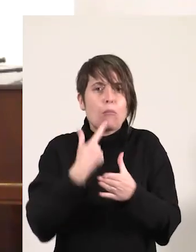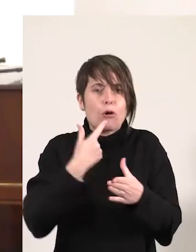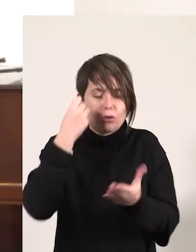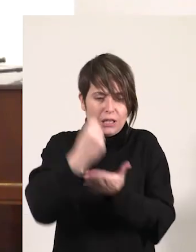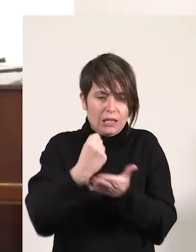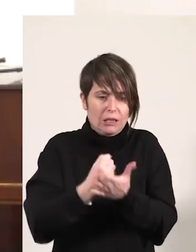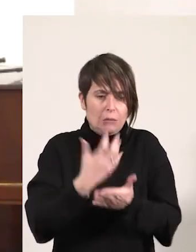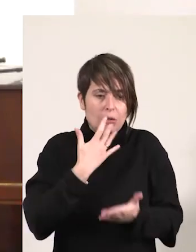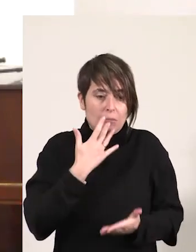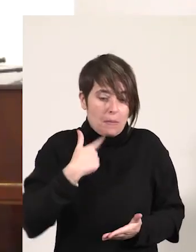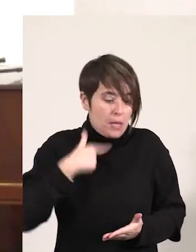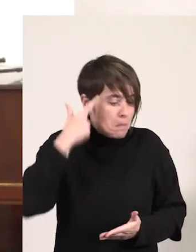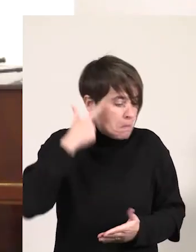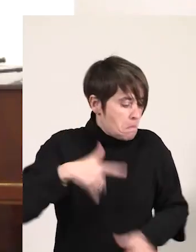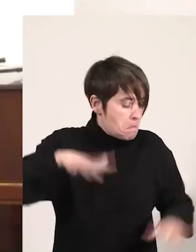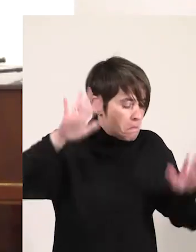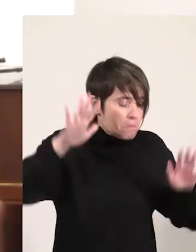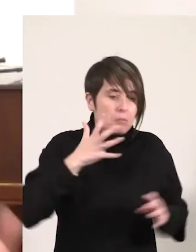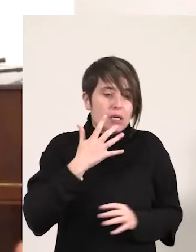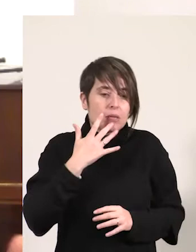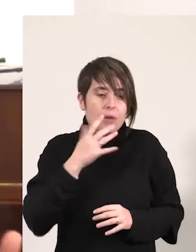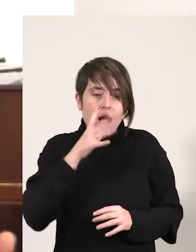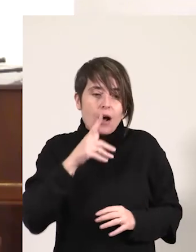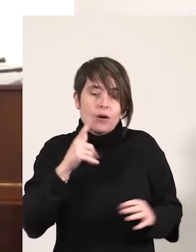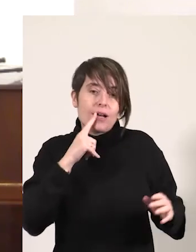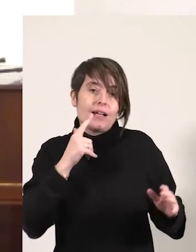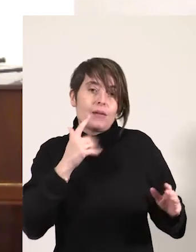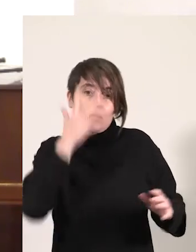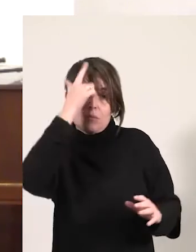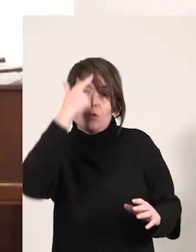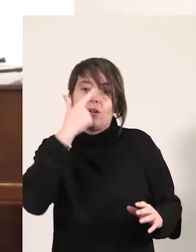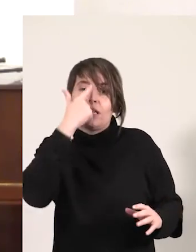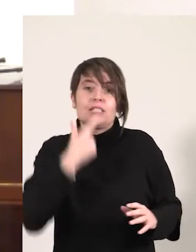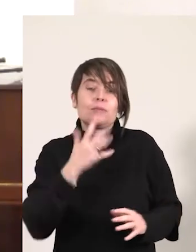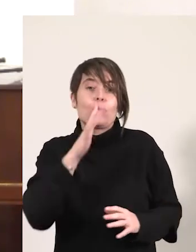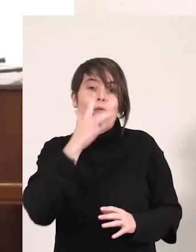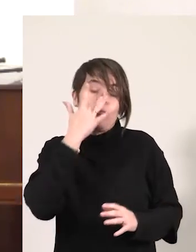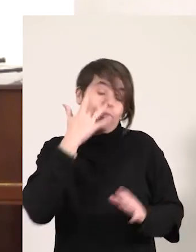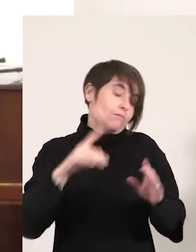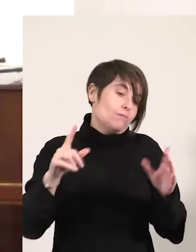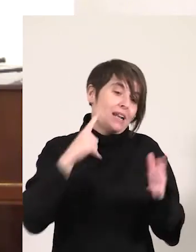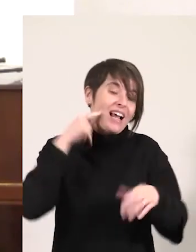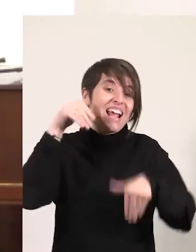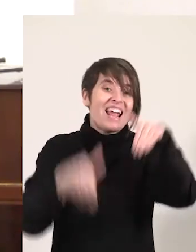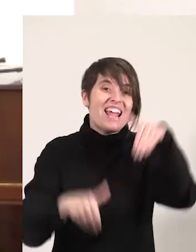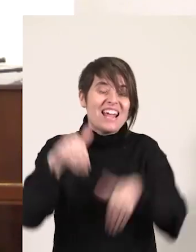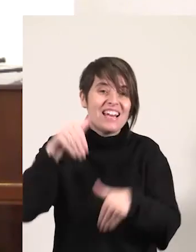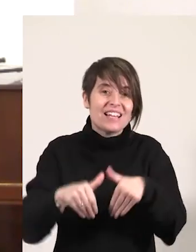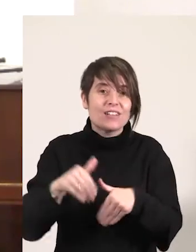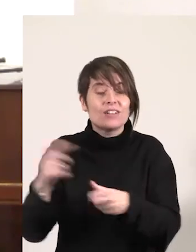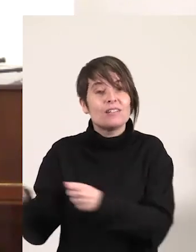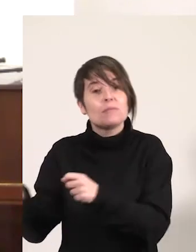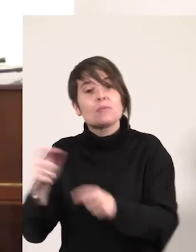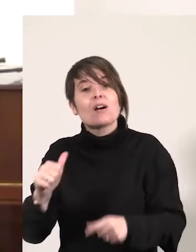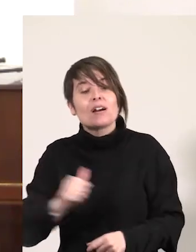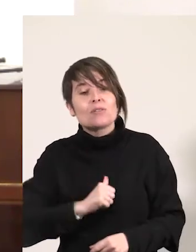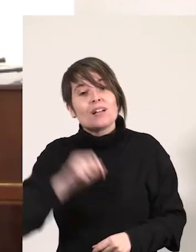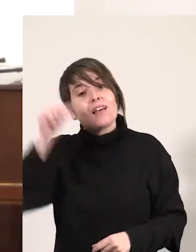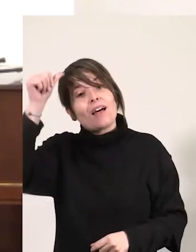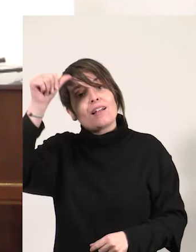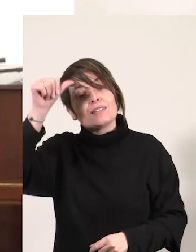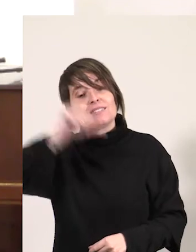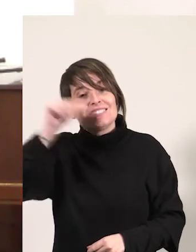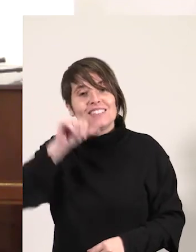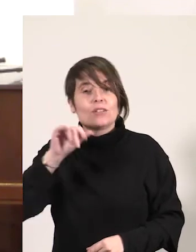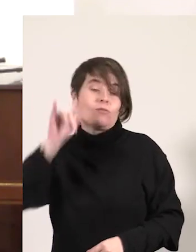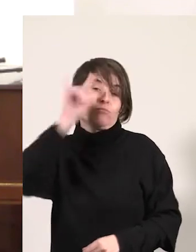la piel o en el pasaporte, ¿no? Por ejemplo, a mí me ha parecido tremendo que nunca han llevado a nadie en espejo público que no sea blanco para hablar de las elecciones